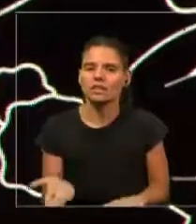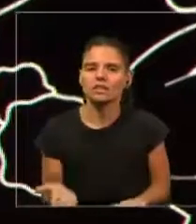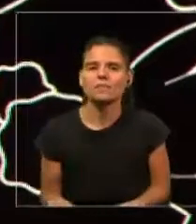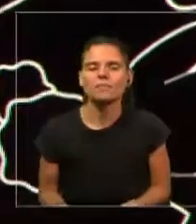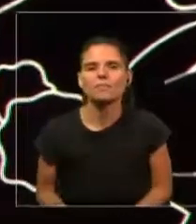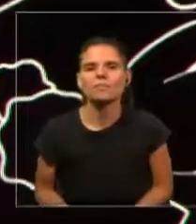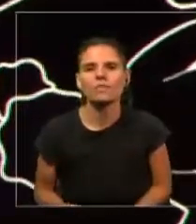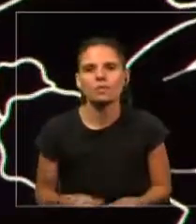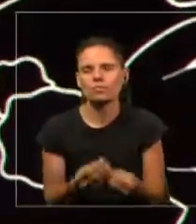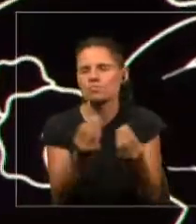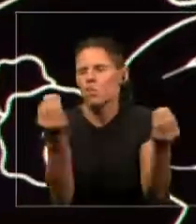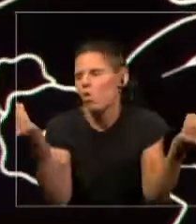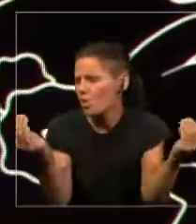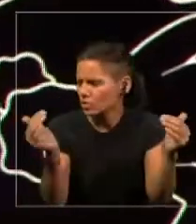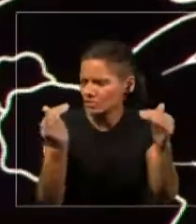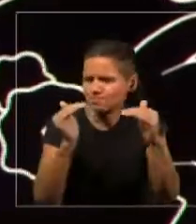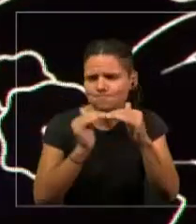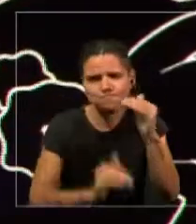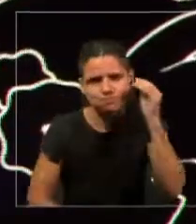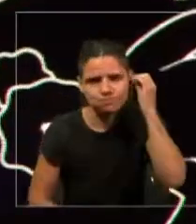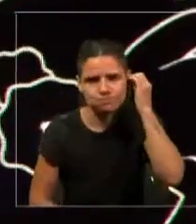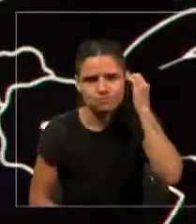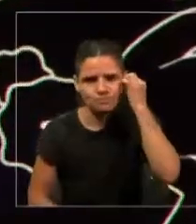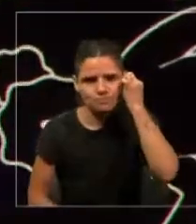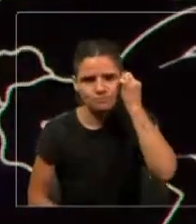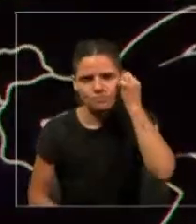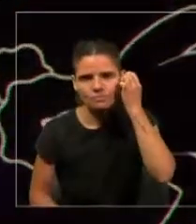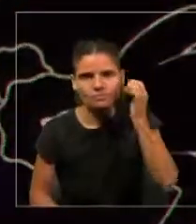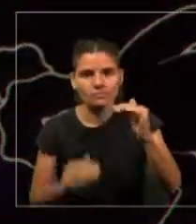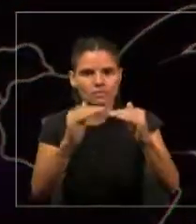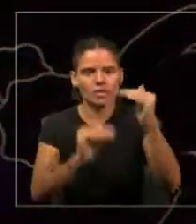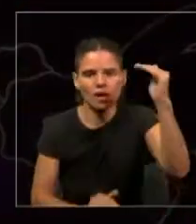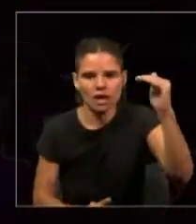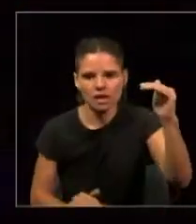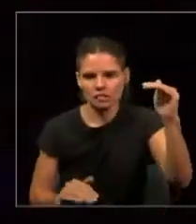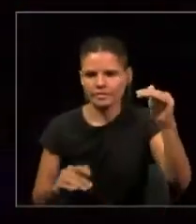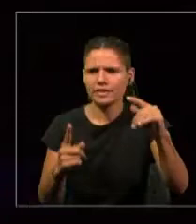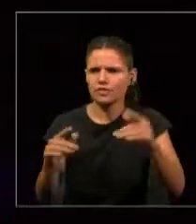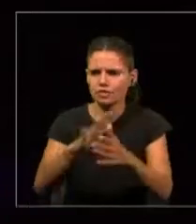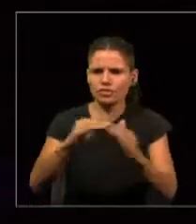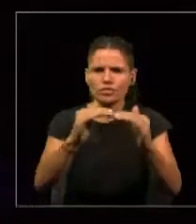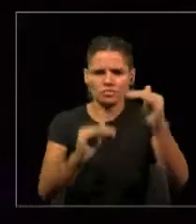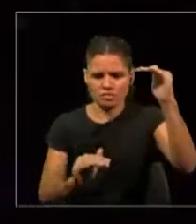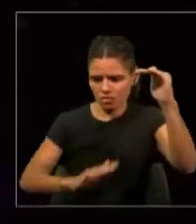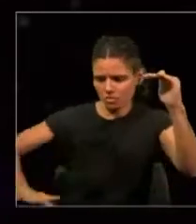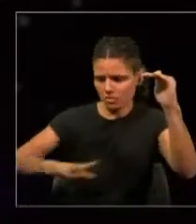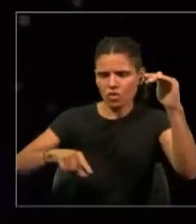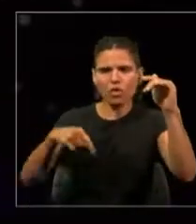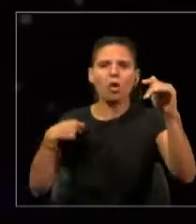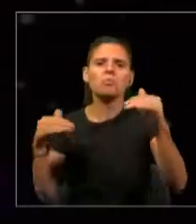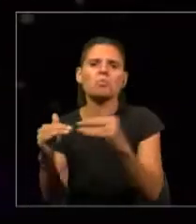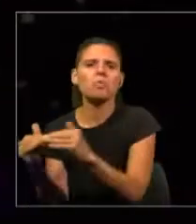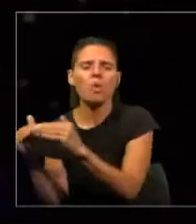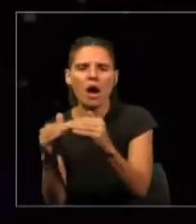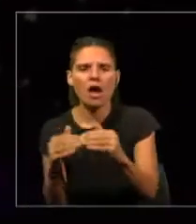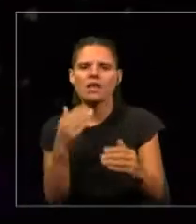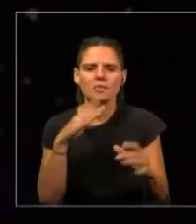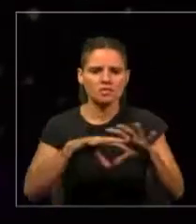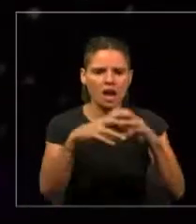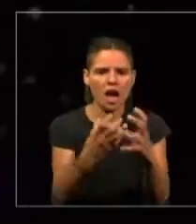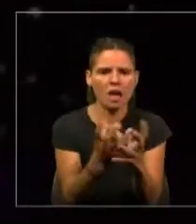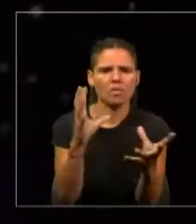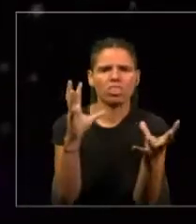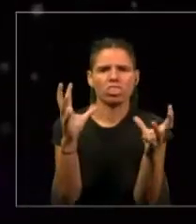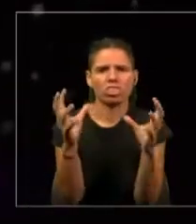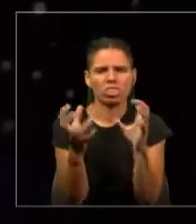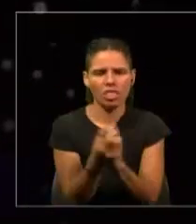las desigualdades, la generalización de la precariedad, el cambio climático. Hay una